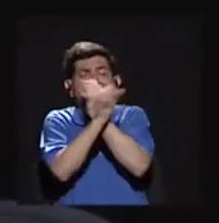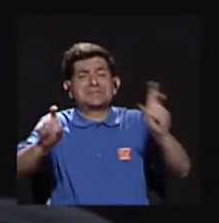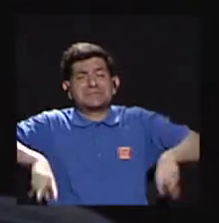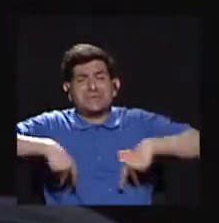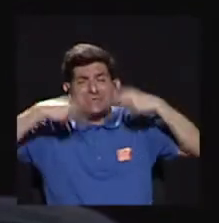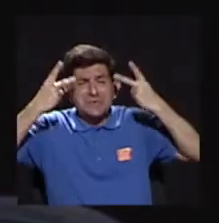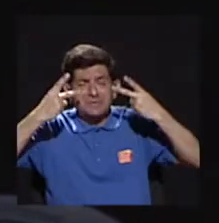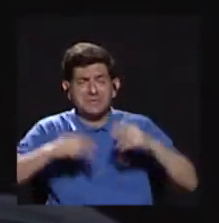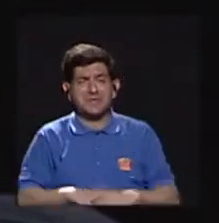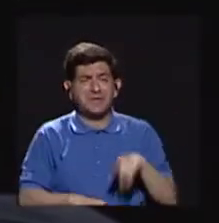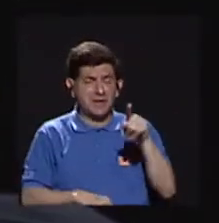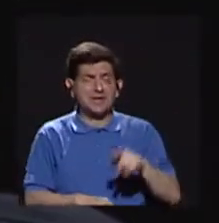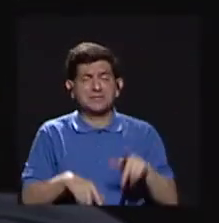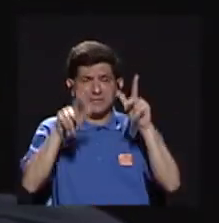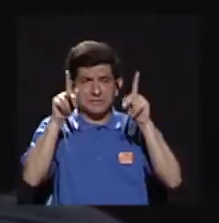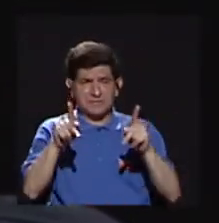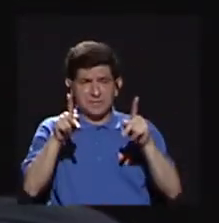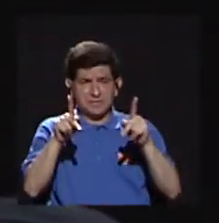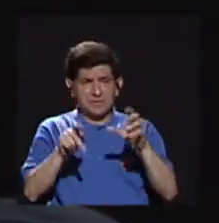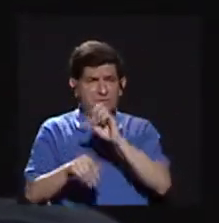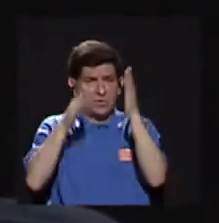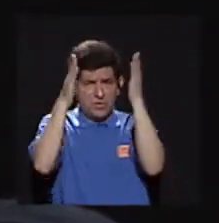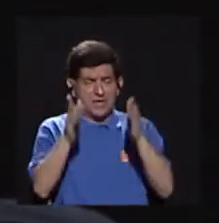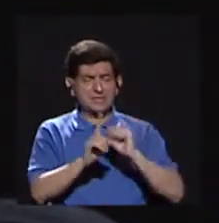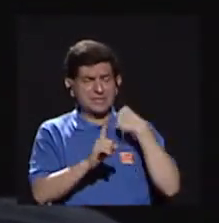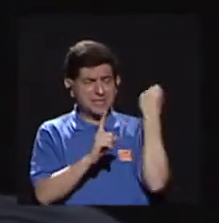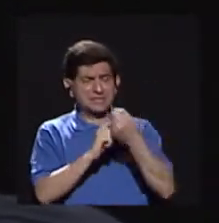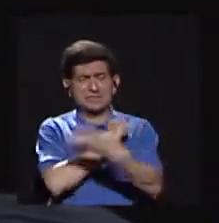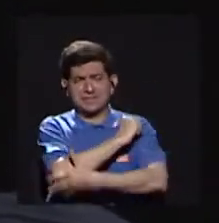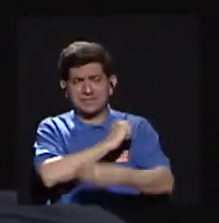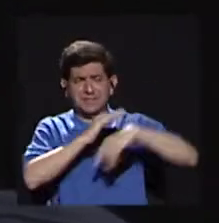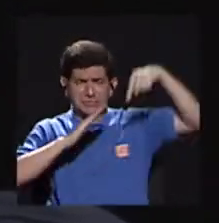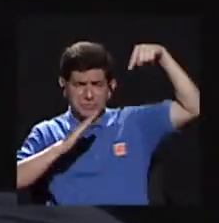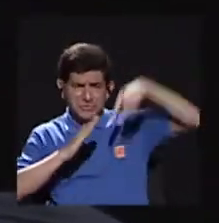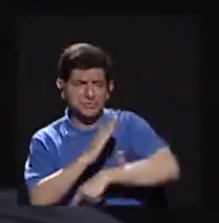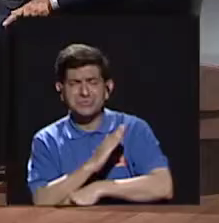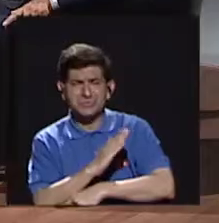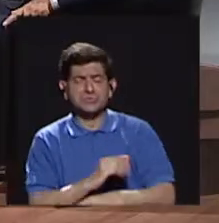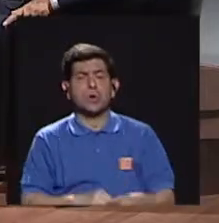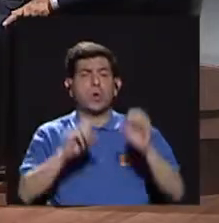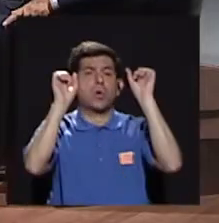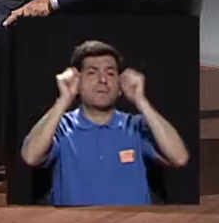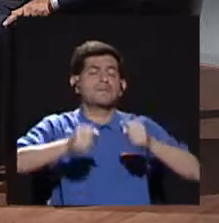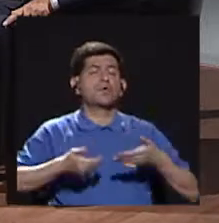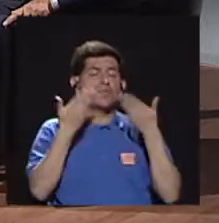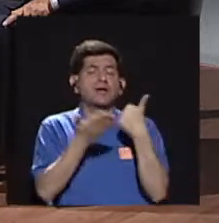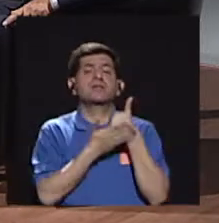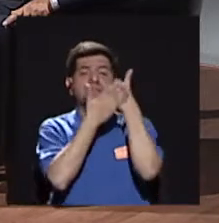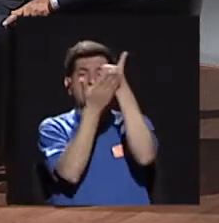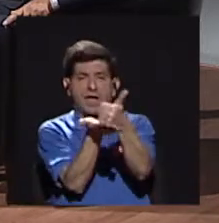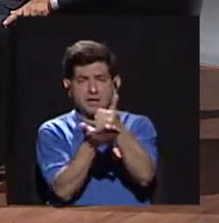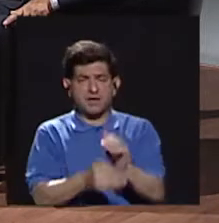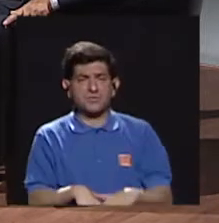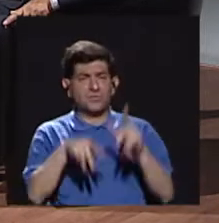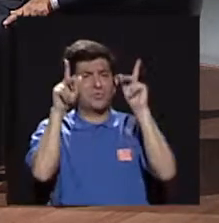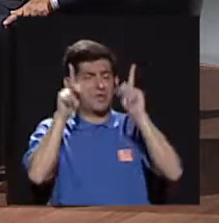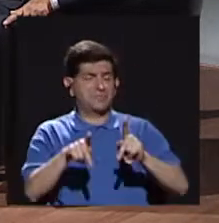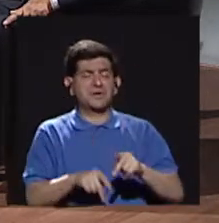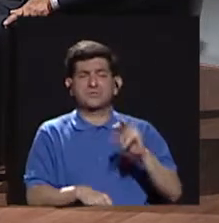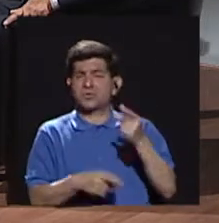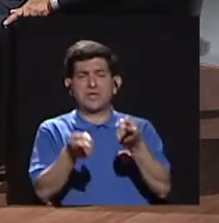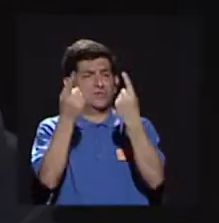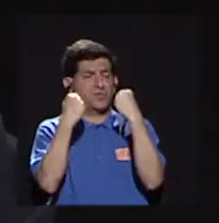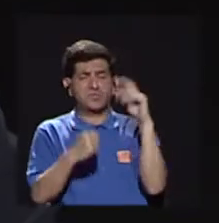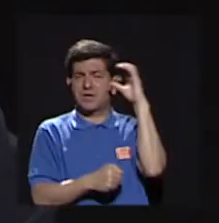estos compatriotas en situación de pobreza extrema precisamente para llevarles la ayuda pues que es de gente que ni siquiera viene a